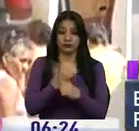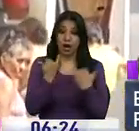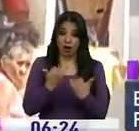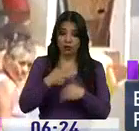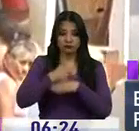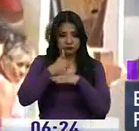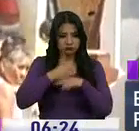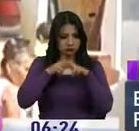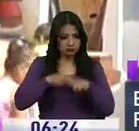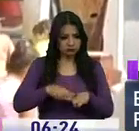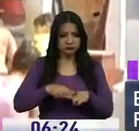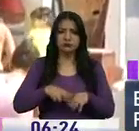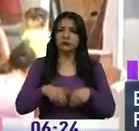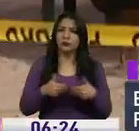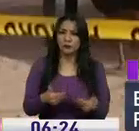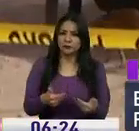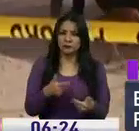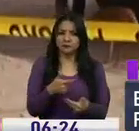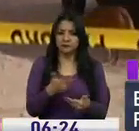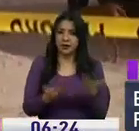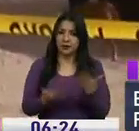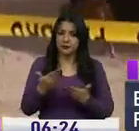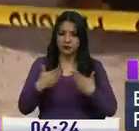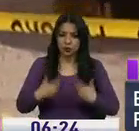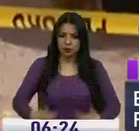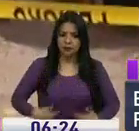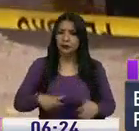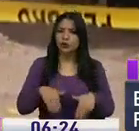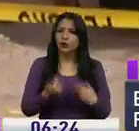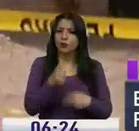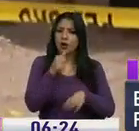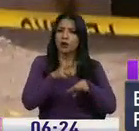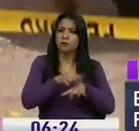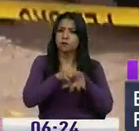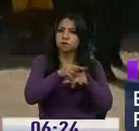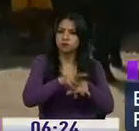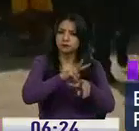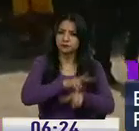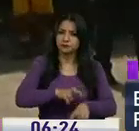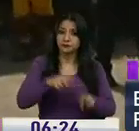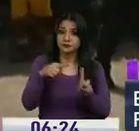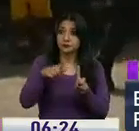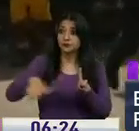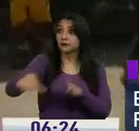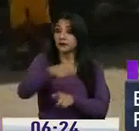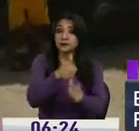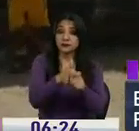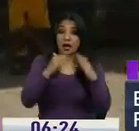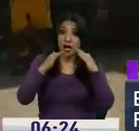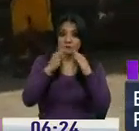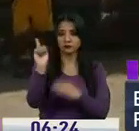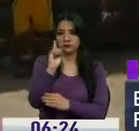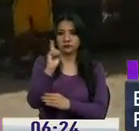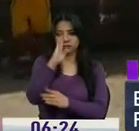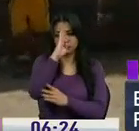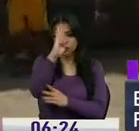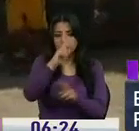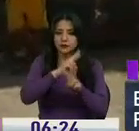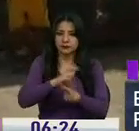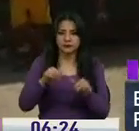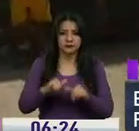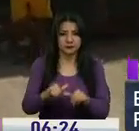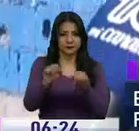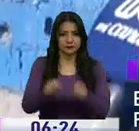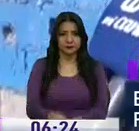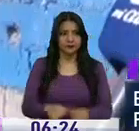de la presunta sumersión del ciudadano. El señor no es del sector, las unidades especiales determinarán lo pertinente. No, lo